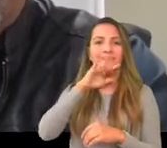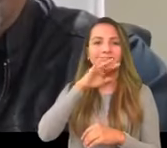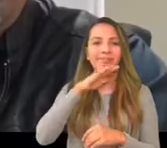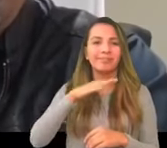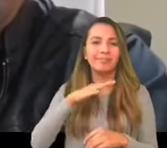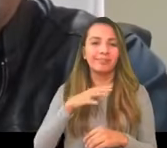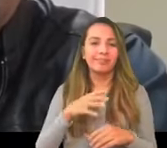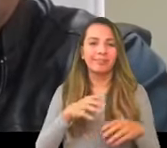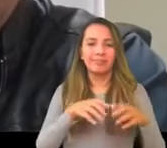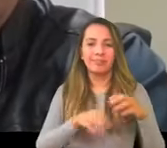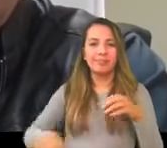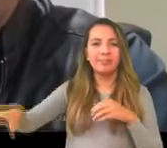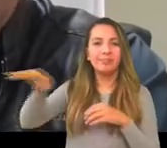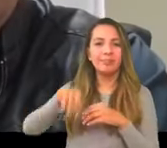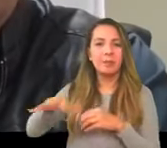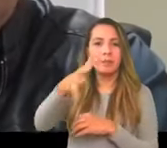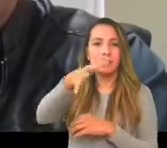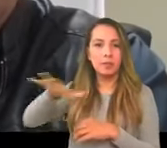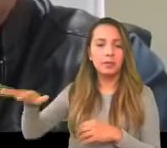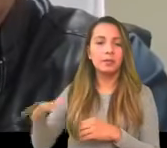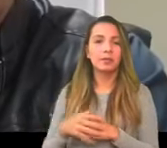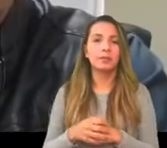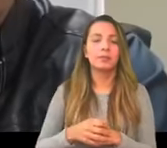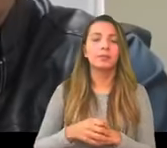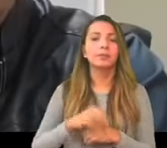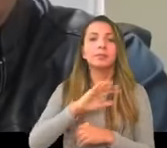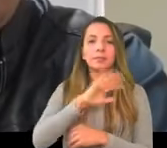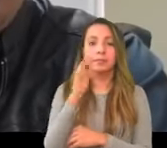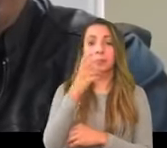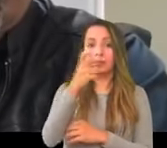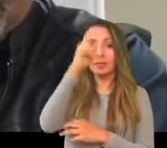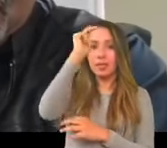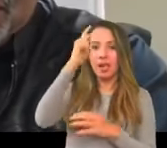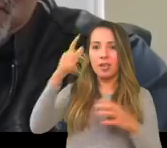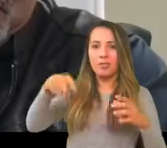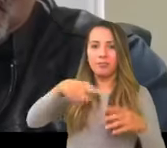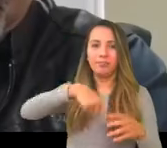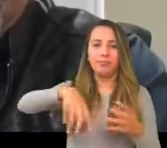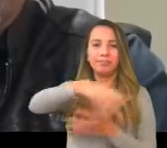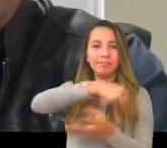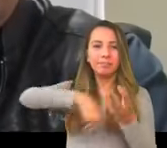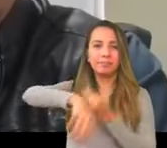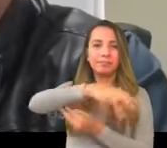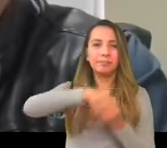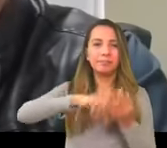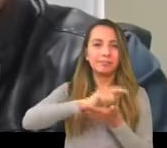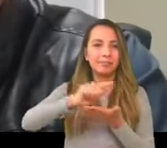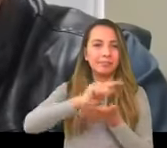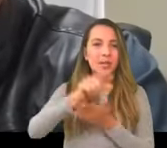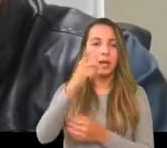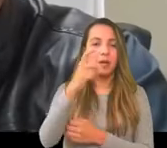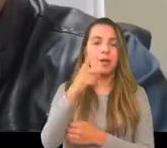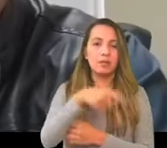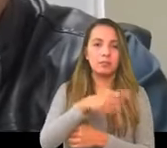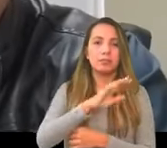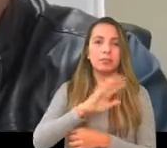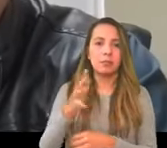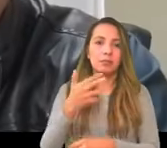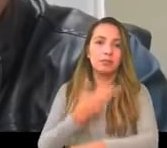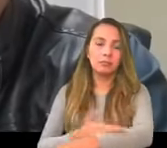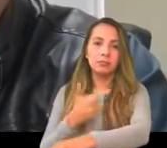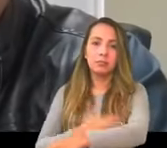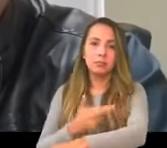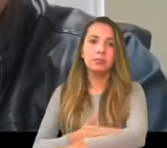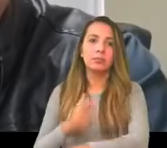Este se está atendiendo, está por resolverse. La pieza, como ya le informé también, nos llega